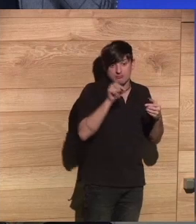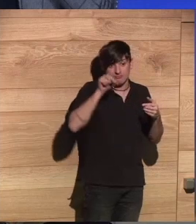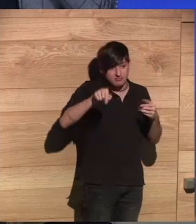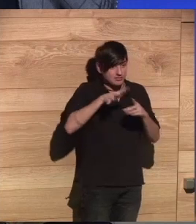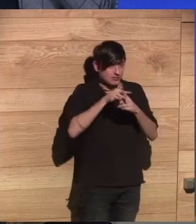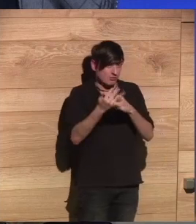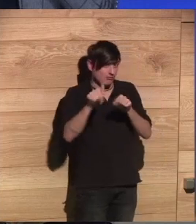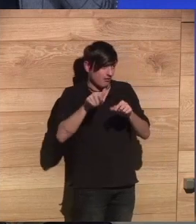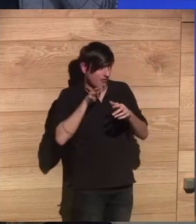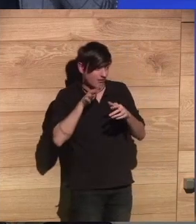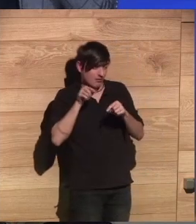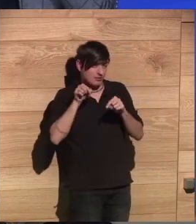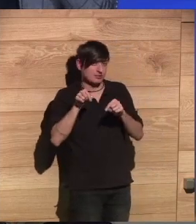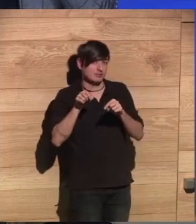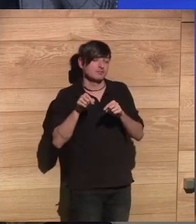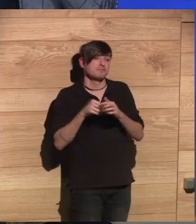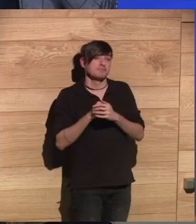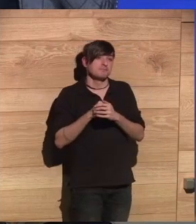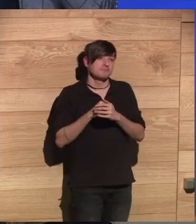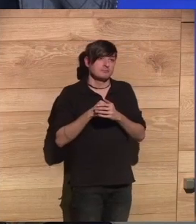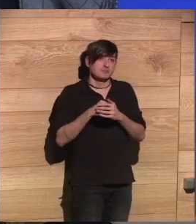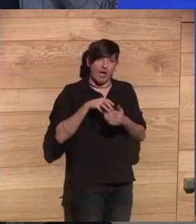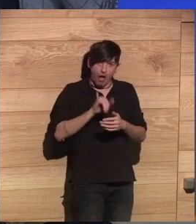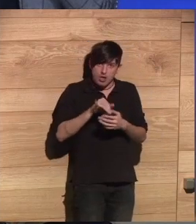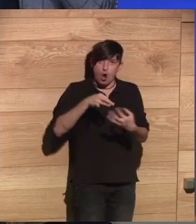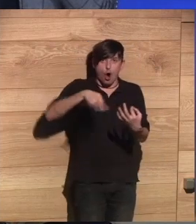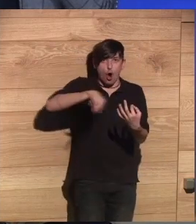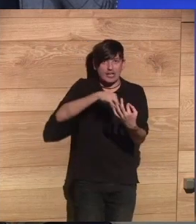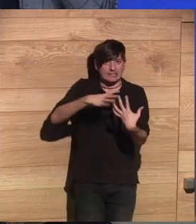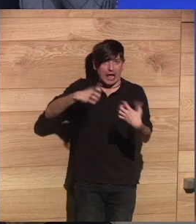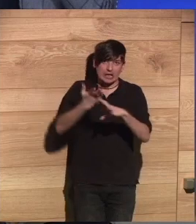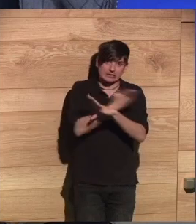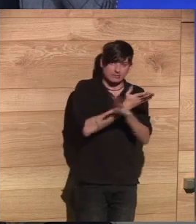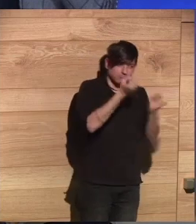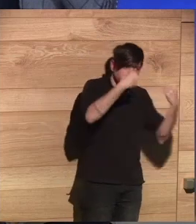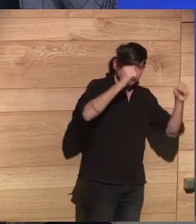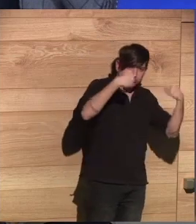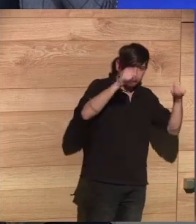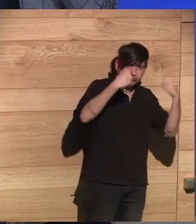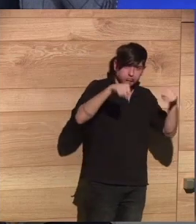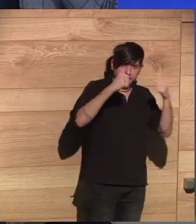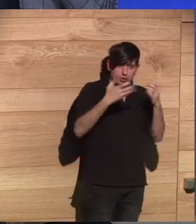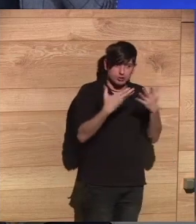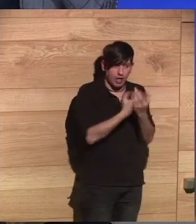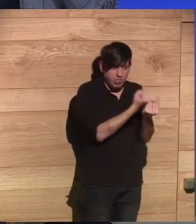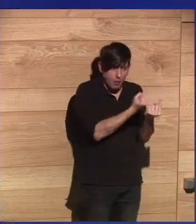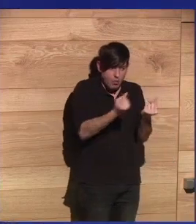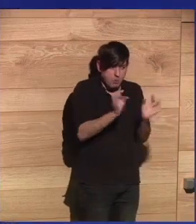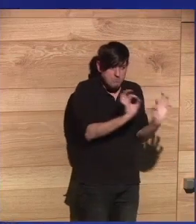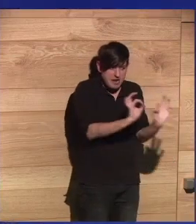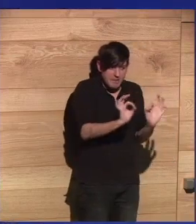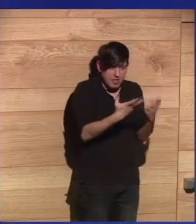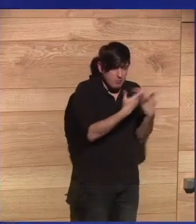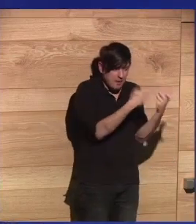caso que nos ocupa, pues tenemos una orquesta con la que hemos ensayado previamente, que cada uno pues evidentemente viene preparadísimo